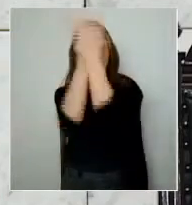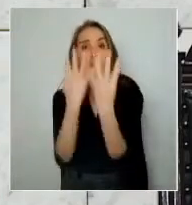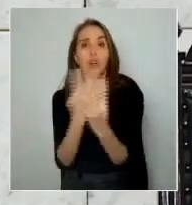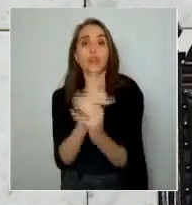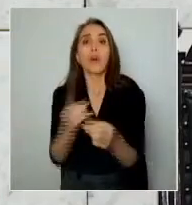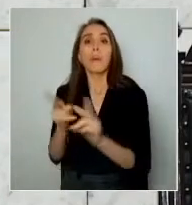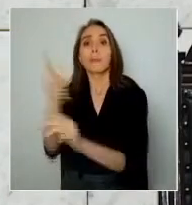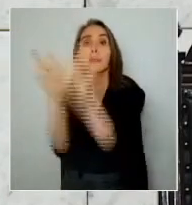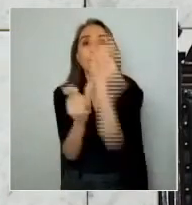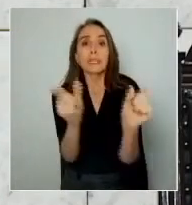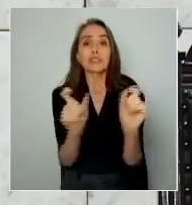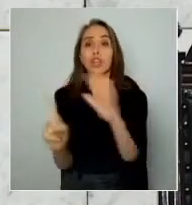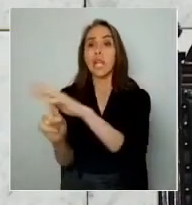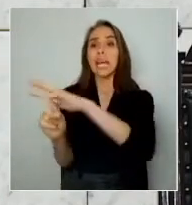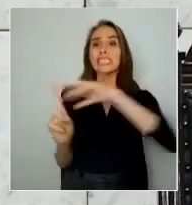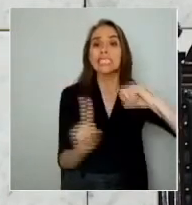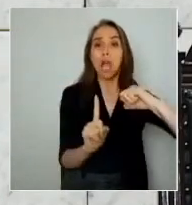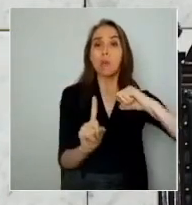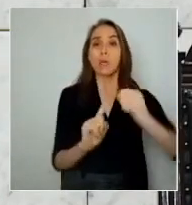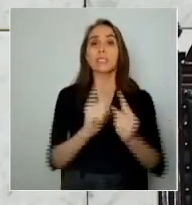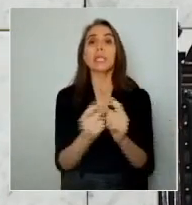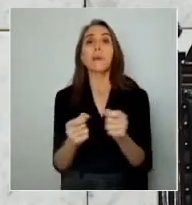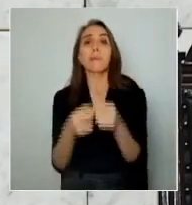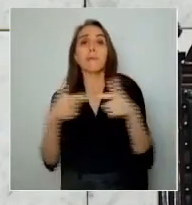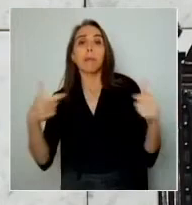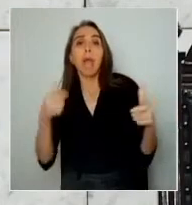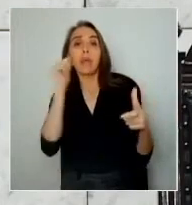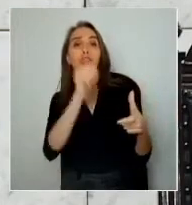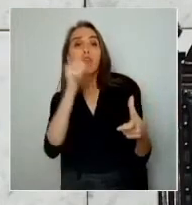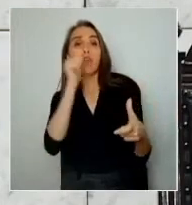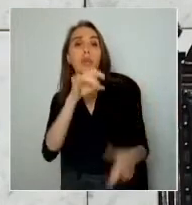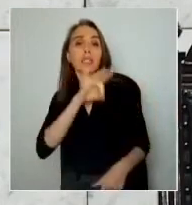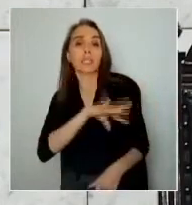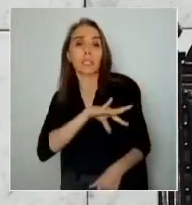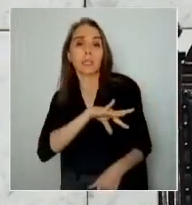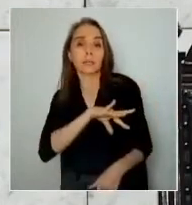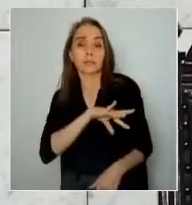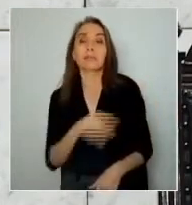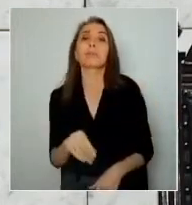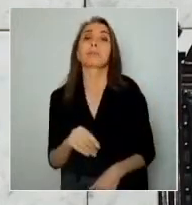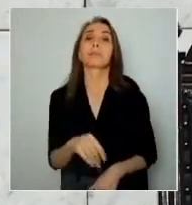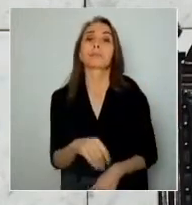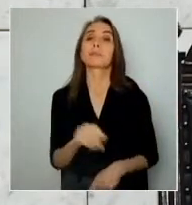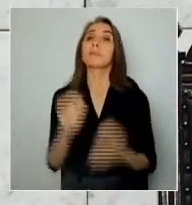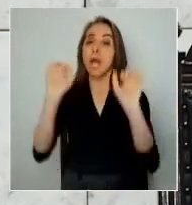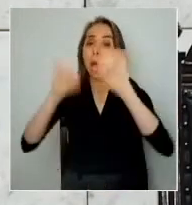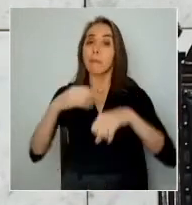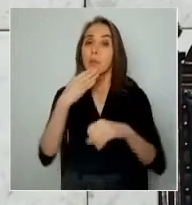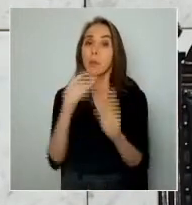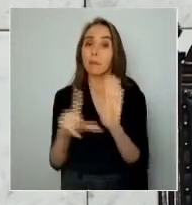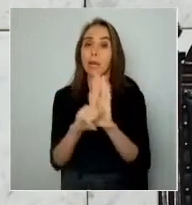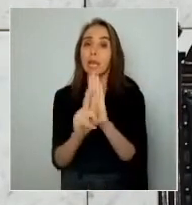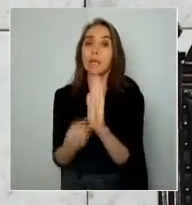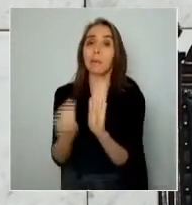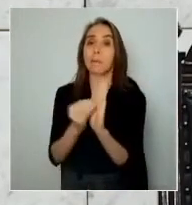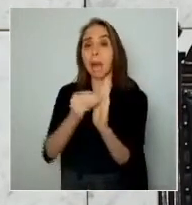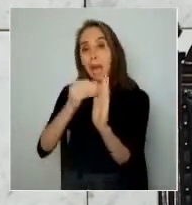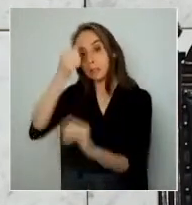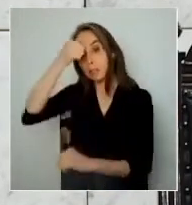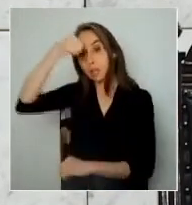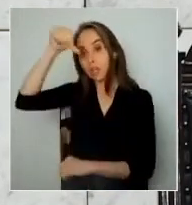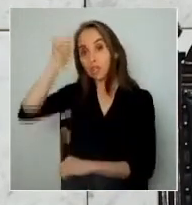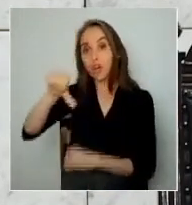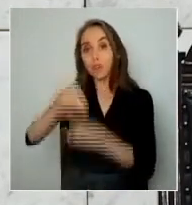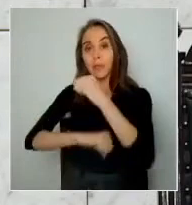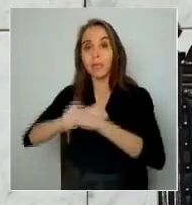se vuelvan un pan de cada día en Chile aprobamos también la ley que aumenta la condena por porte de